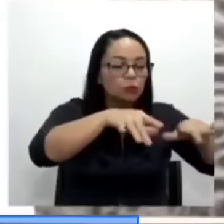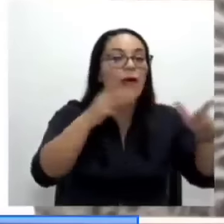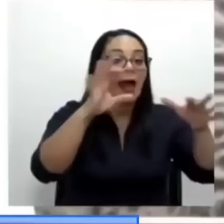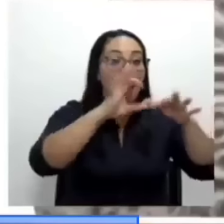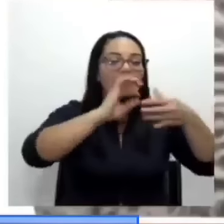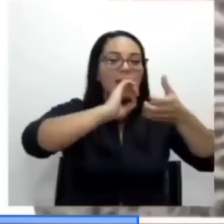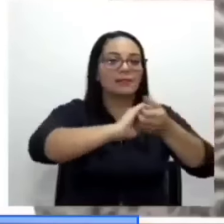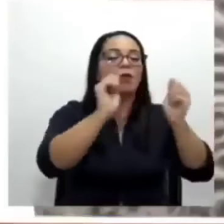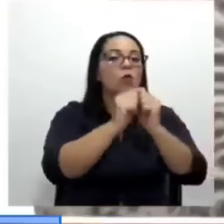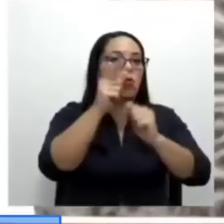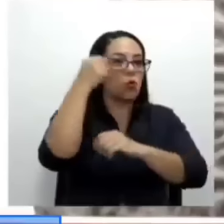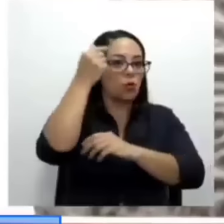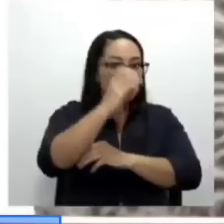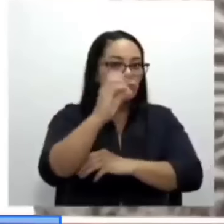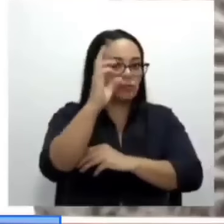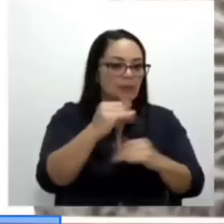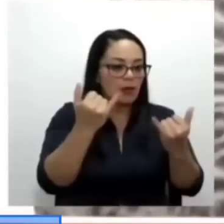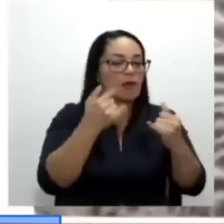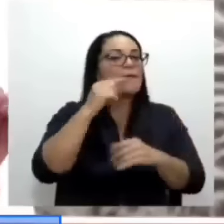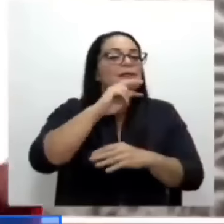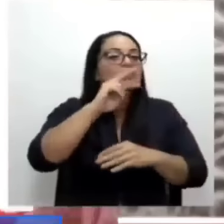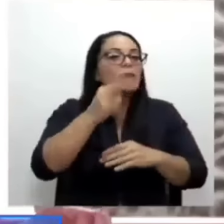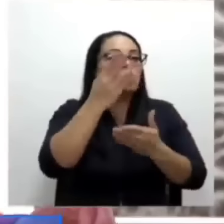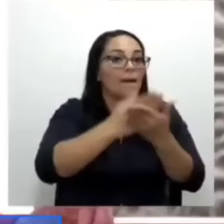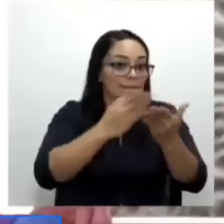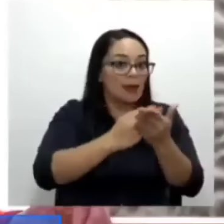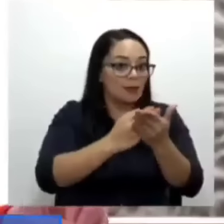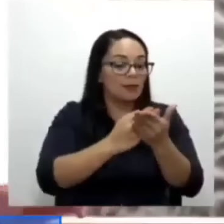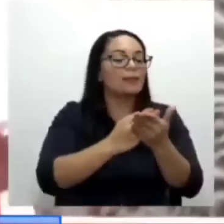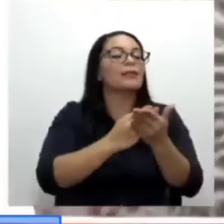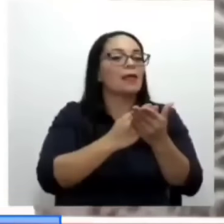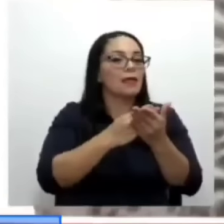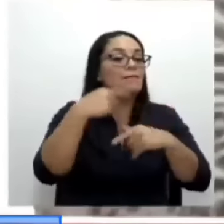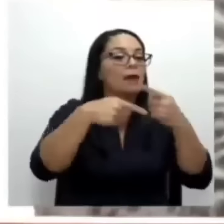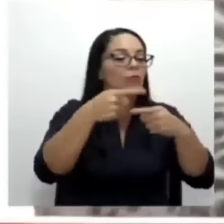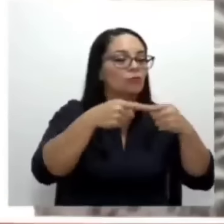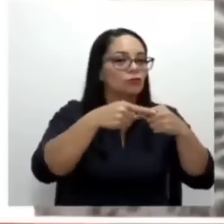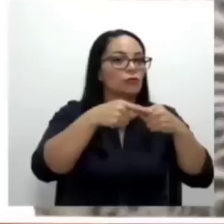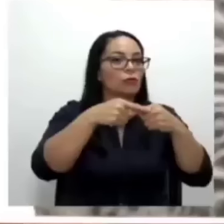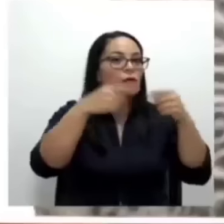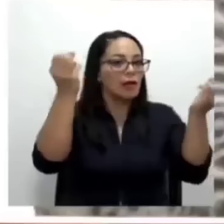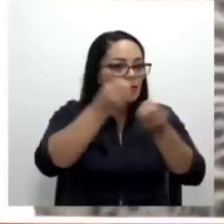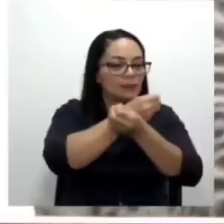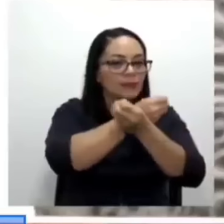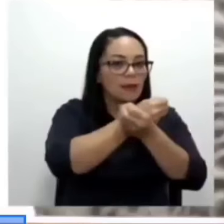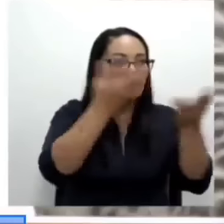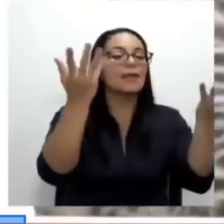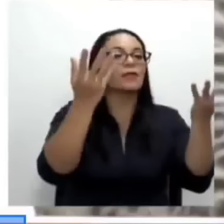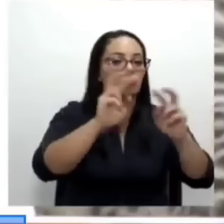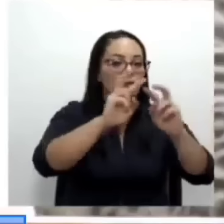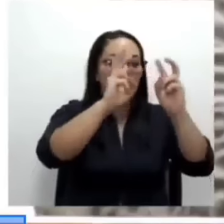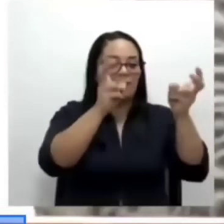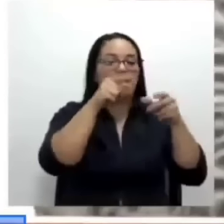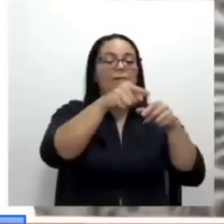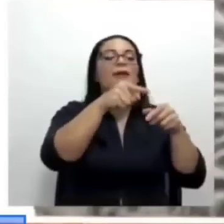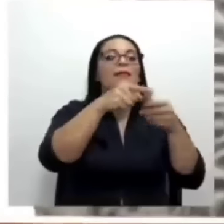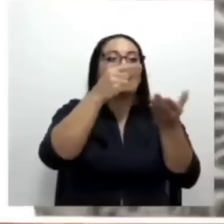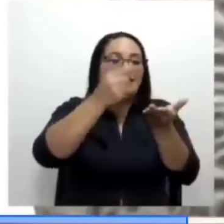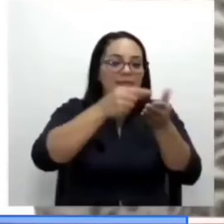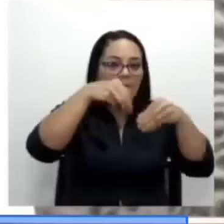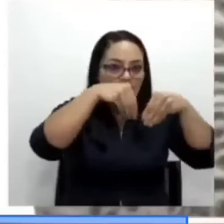gobierno de Costa Rica para la segunda fase del lanzamiento del mapa de semiconductores. El sector privado continúa